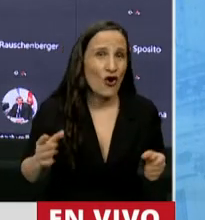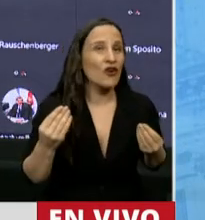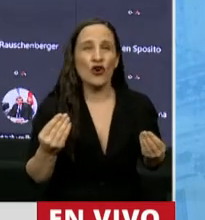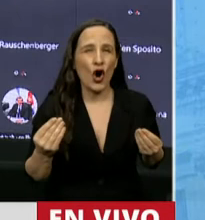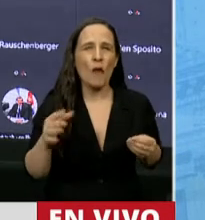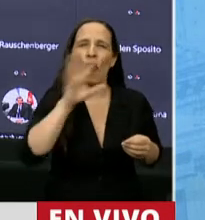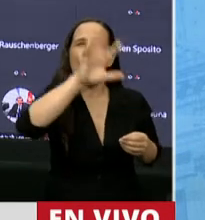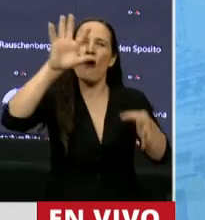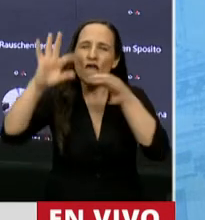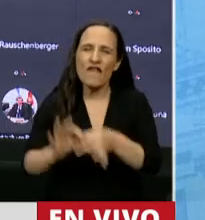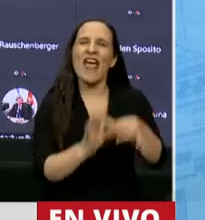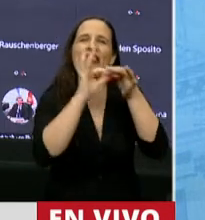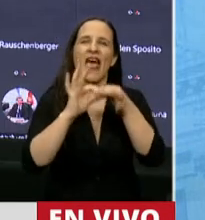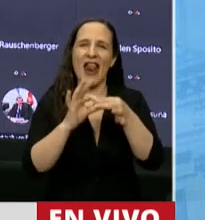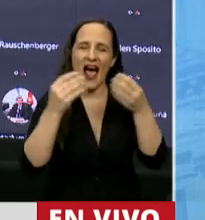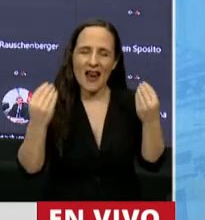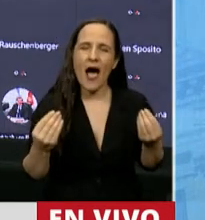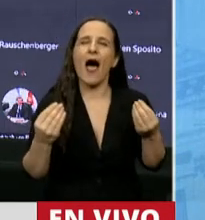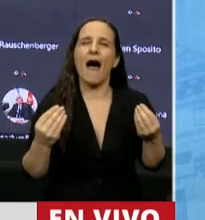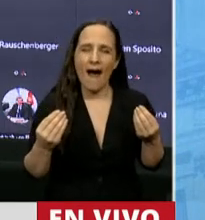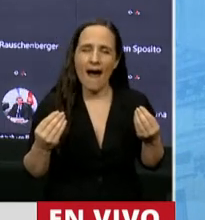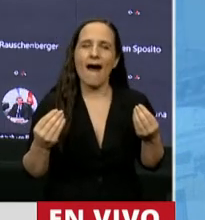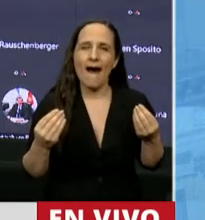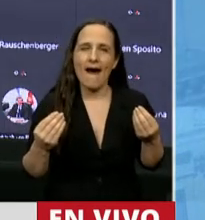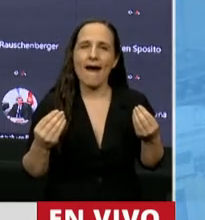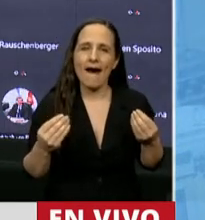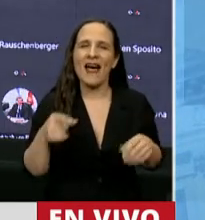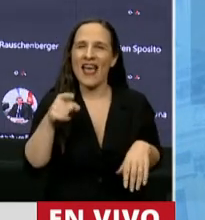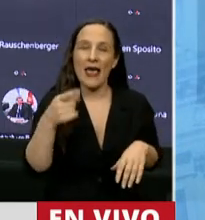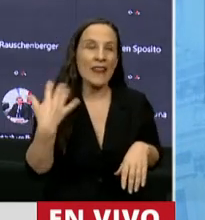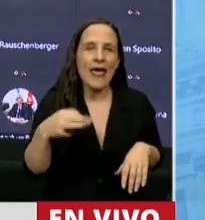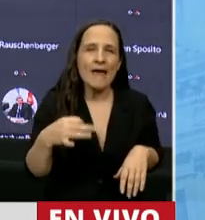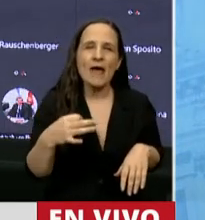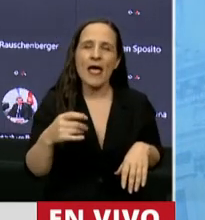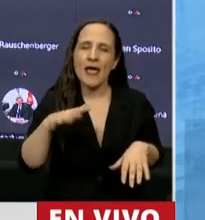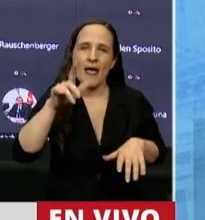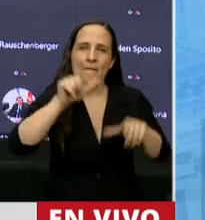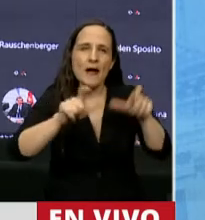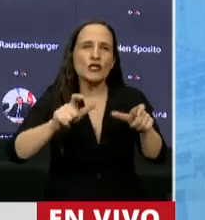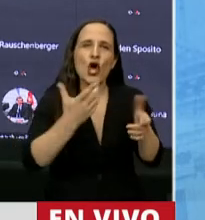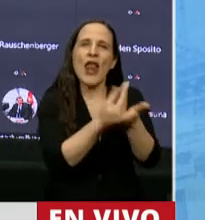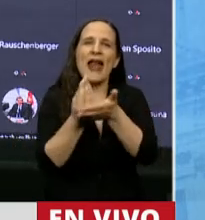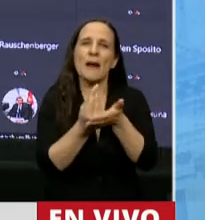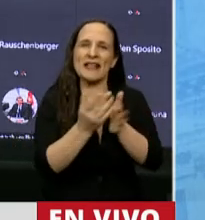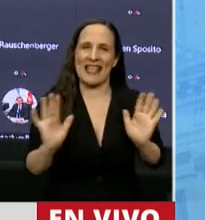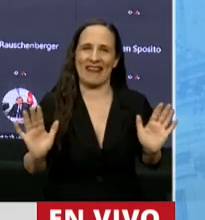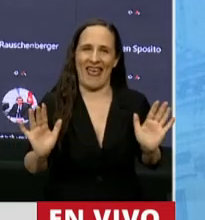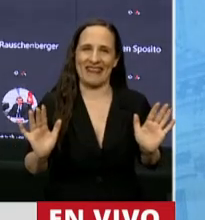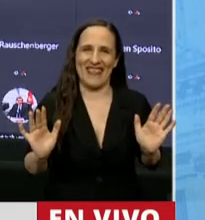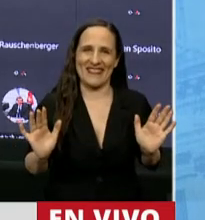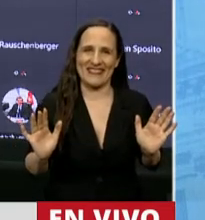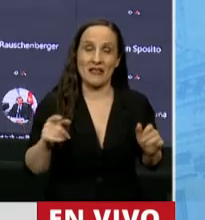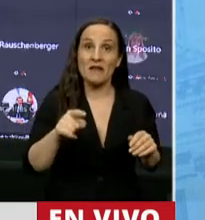los hechos cuando se permite que todos podamos estar representados y debidamente representados en el recinto. Y cuando digo que